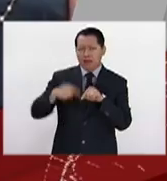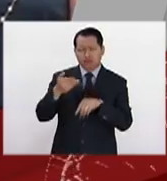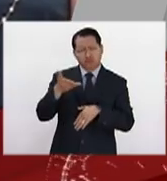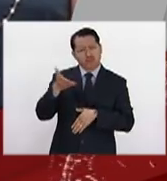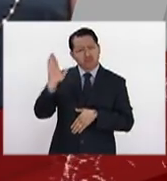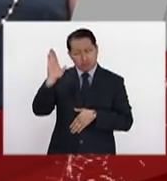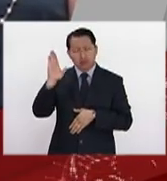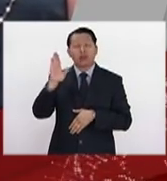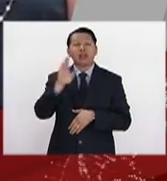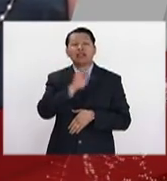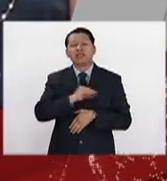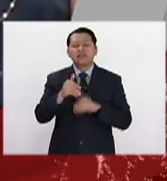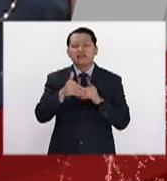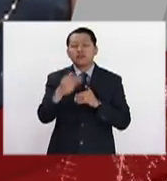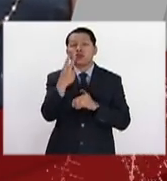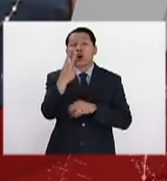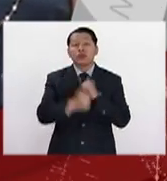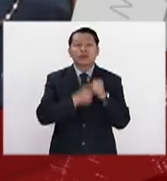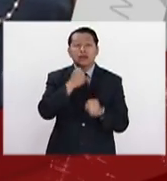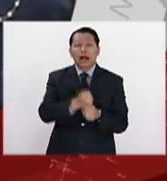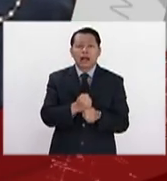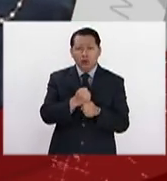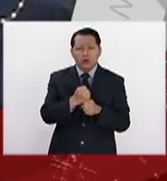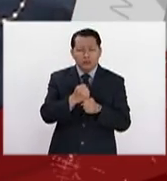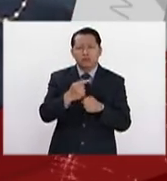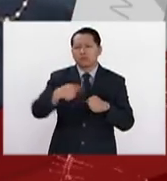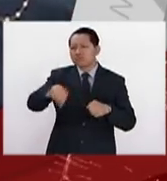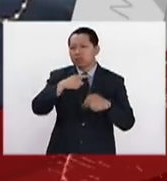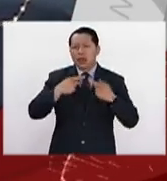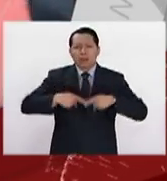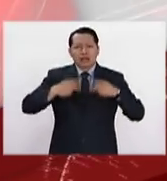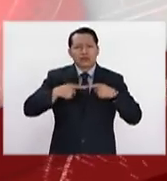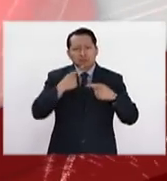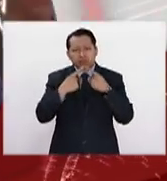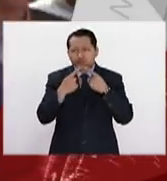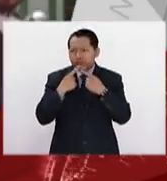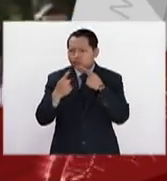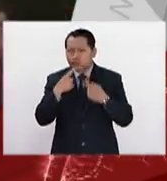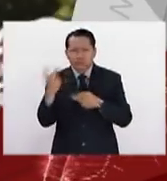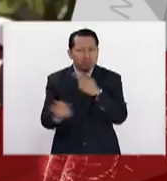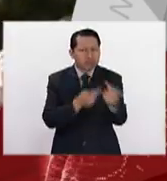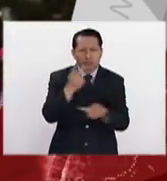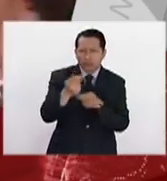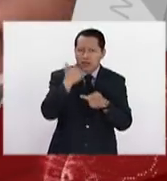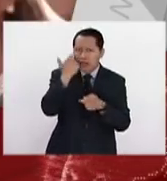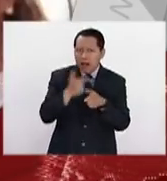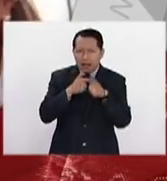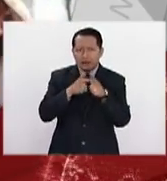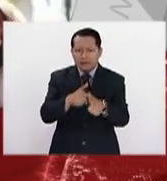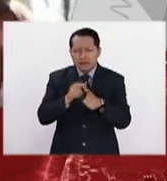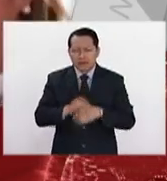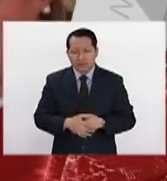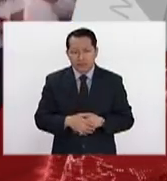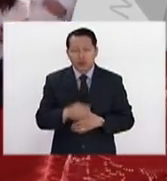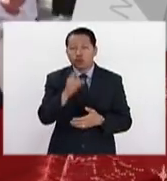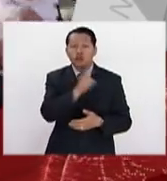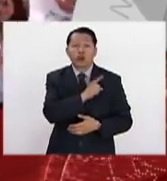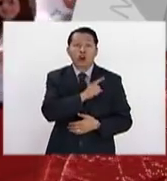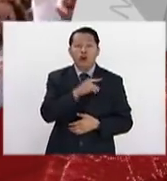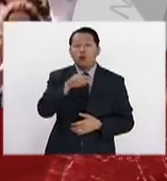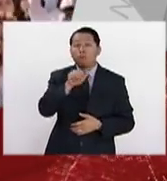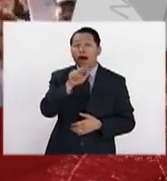consulta ciudadana para preguntar si quieren que siga. Solo Margarita Zavala podrá aparecer